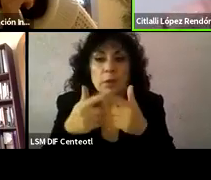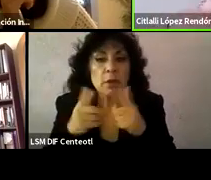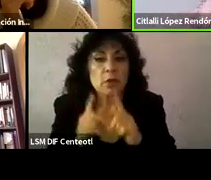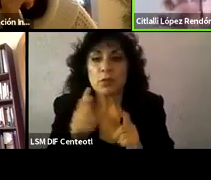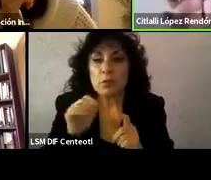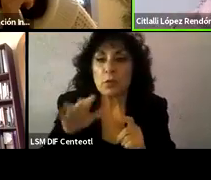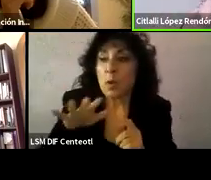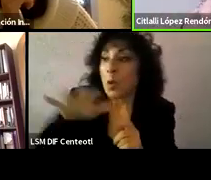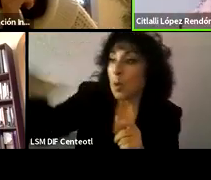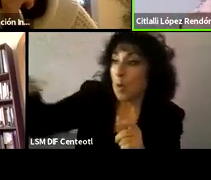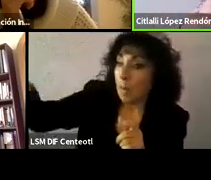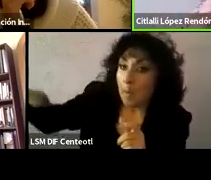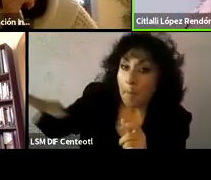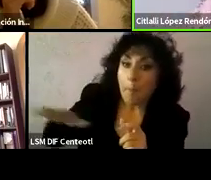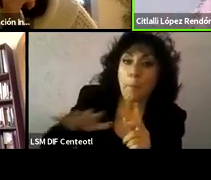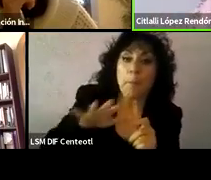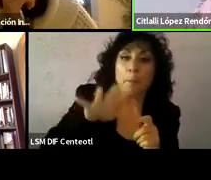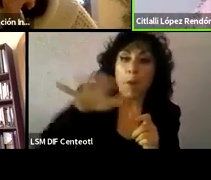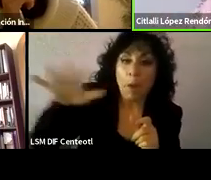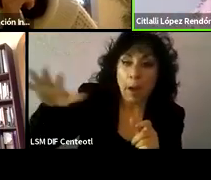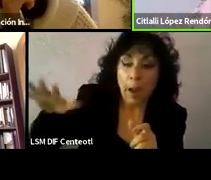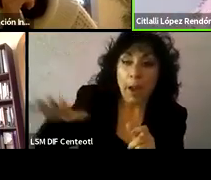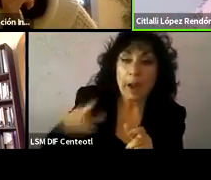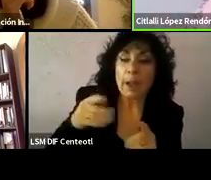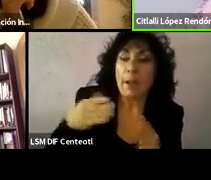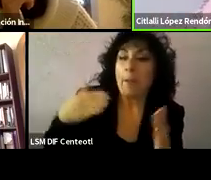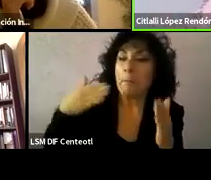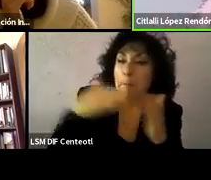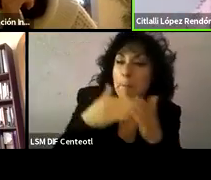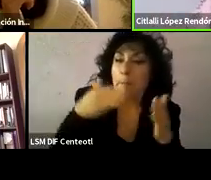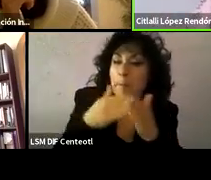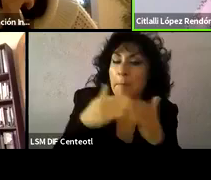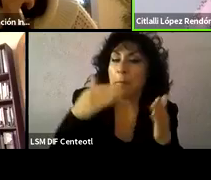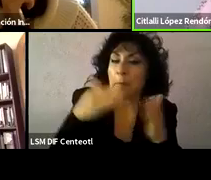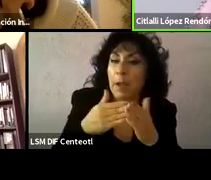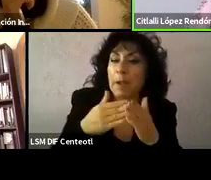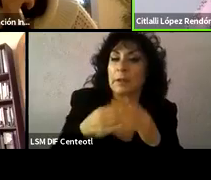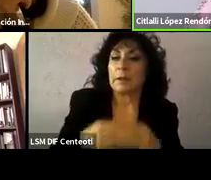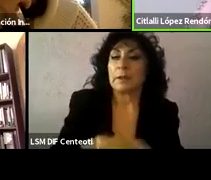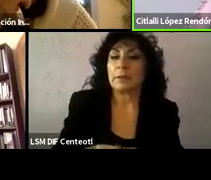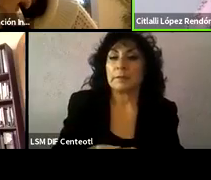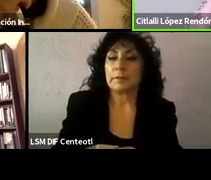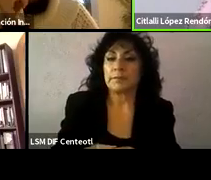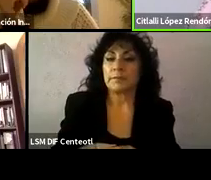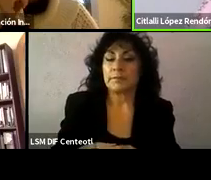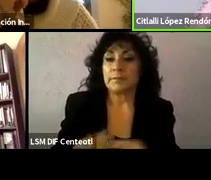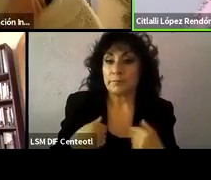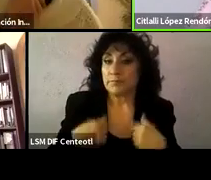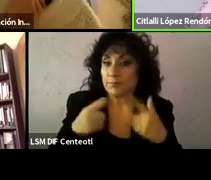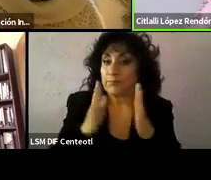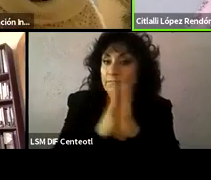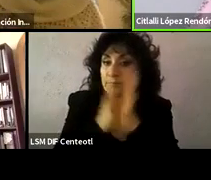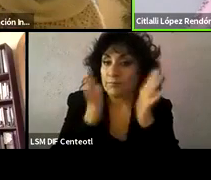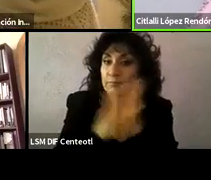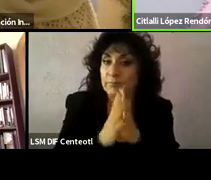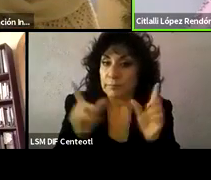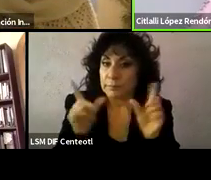violencias que impactan muchas veces y someten a las comunidades. Esa sería mi participación.